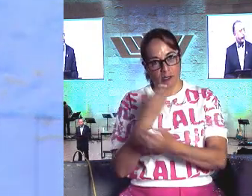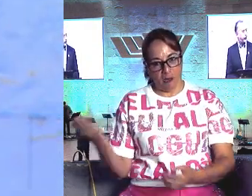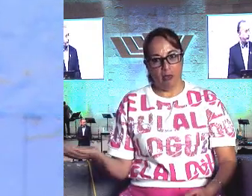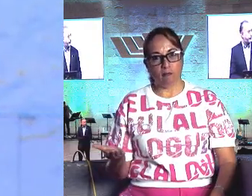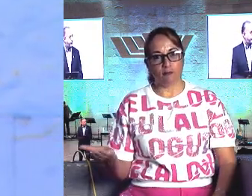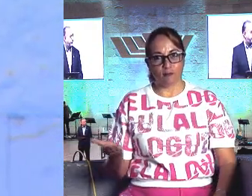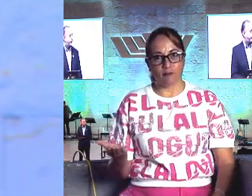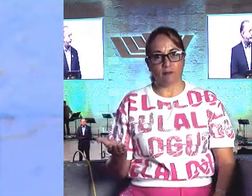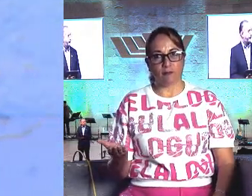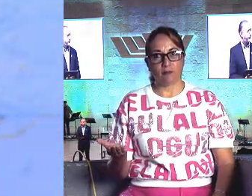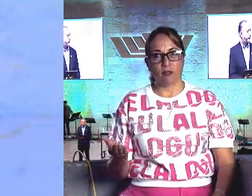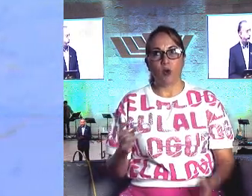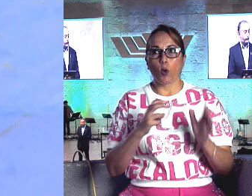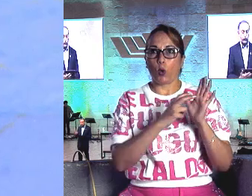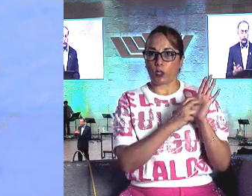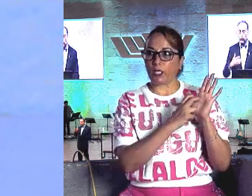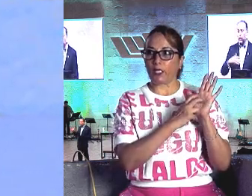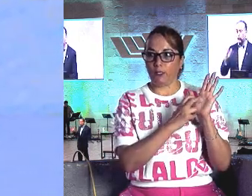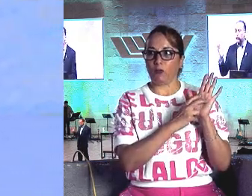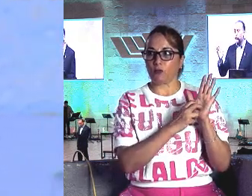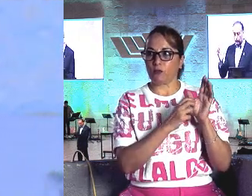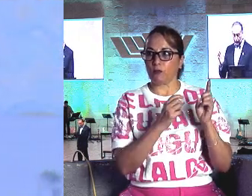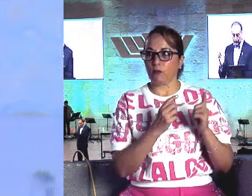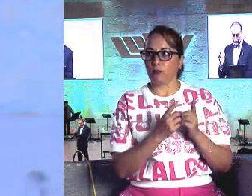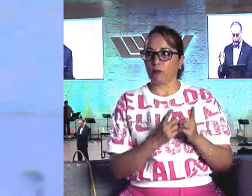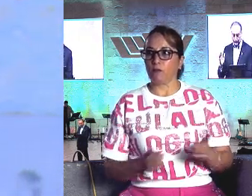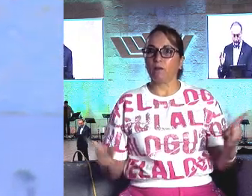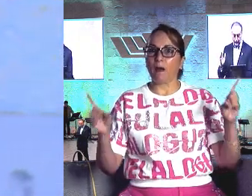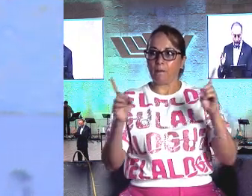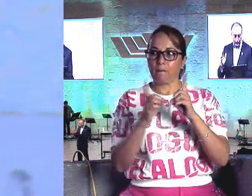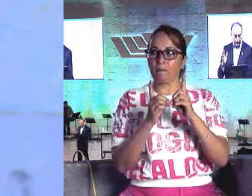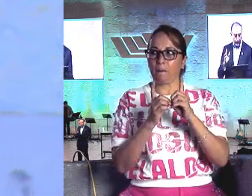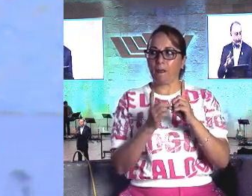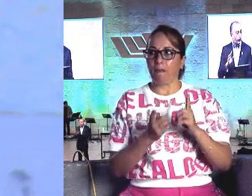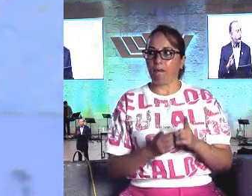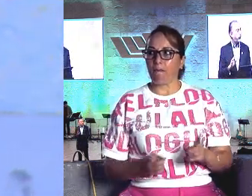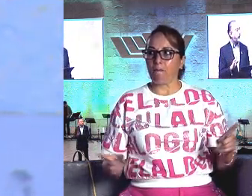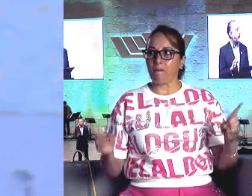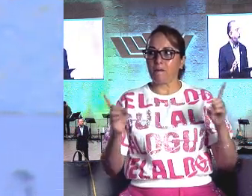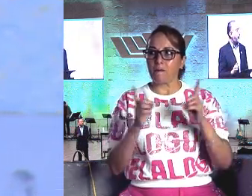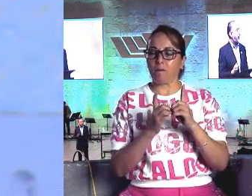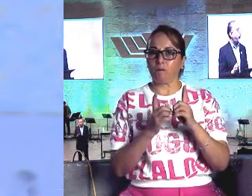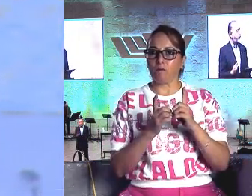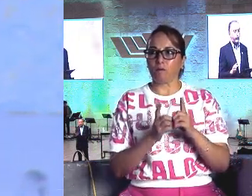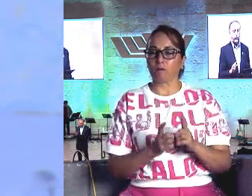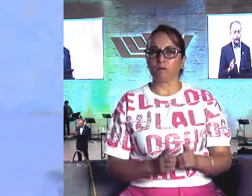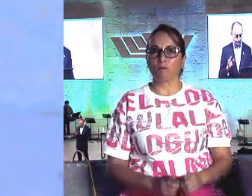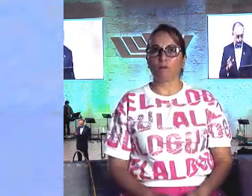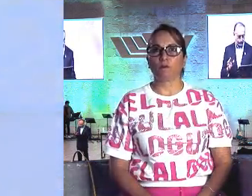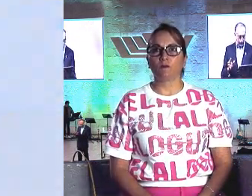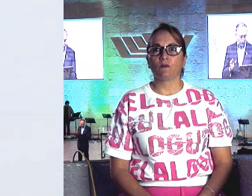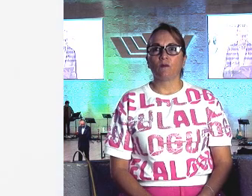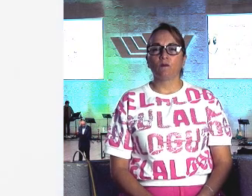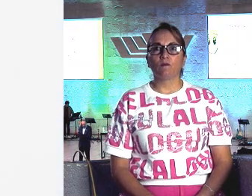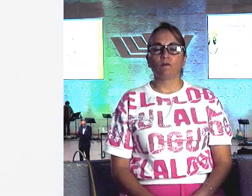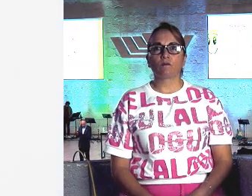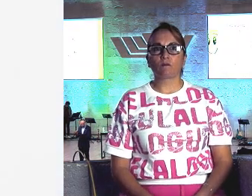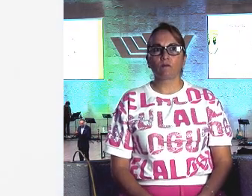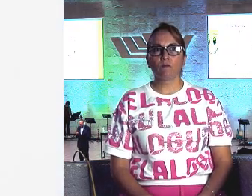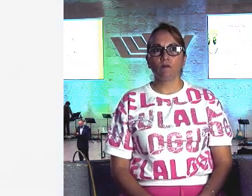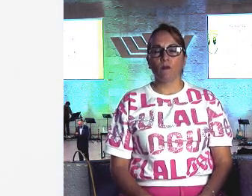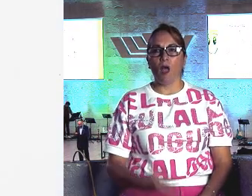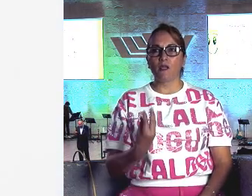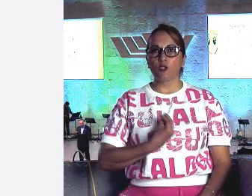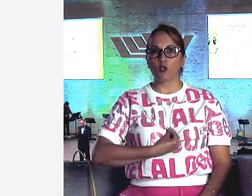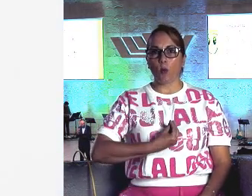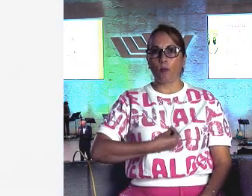disciplina? Pues es un caos en su vida. Y Hebreos 12, del 7 al 12, dice: al soportar